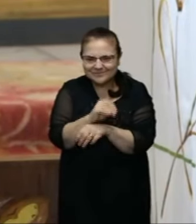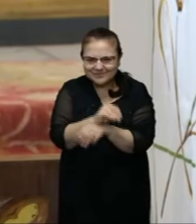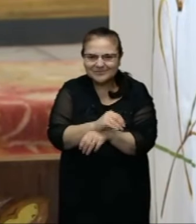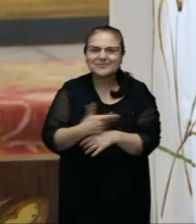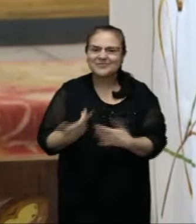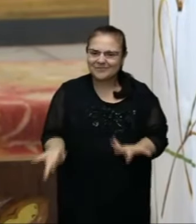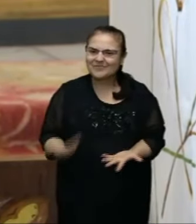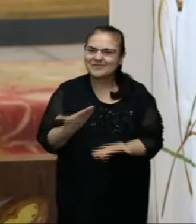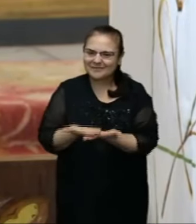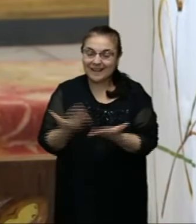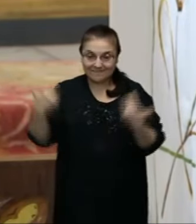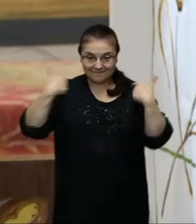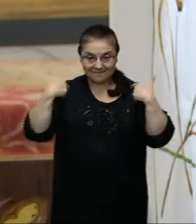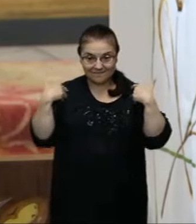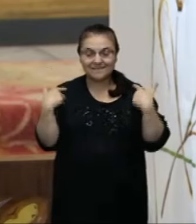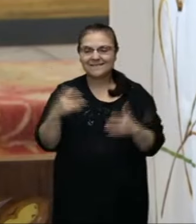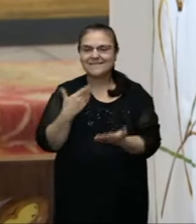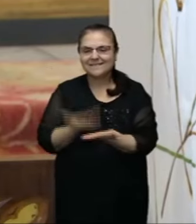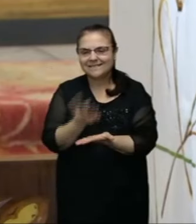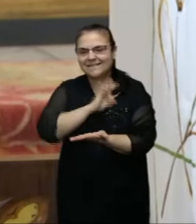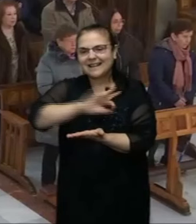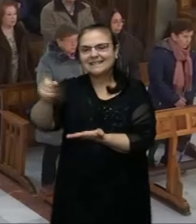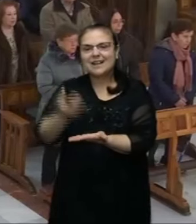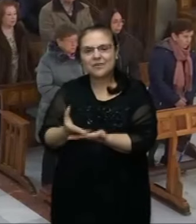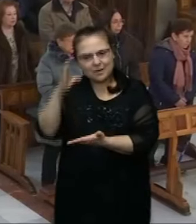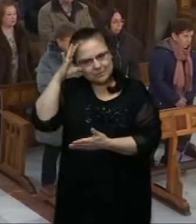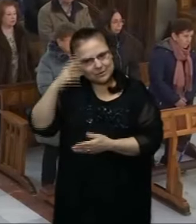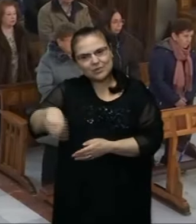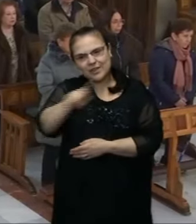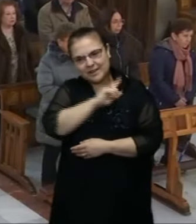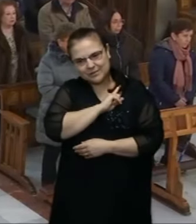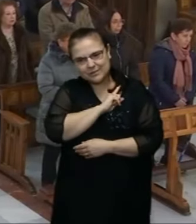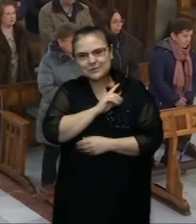tienen encomendado, roguemos al Señor.